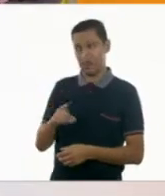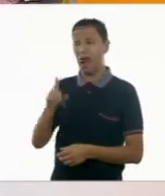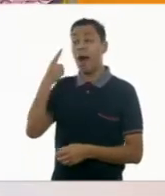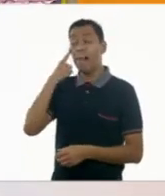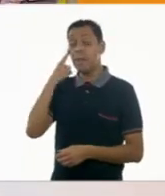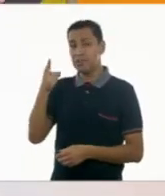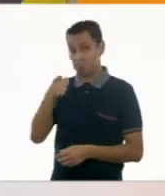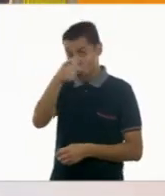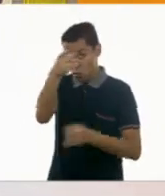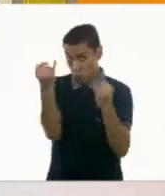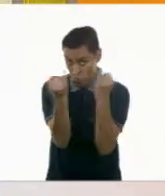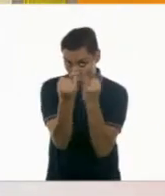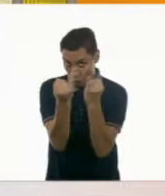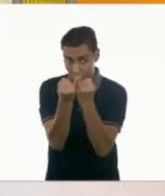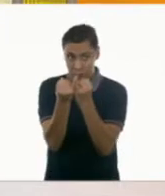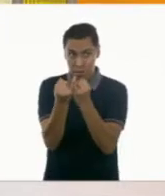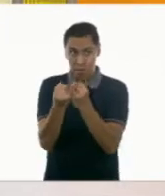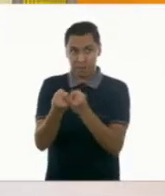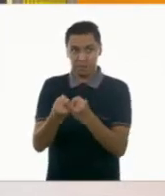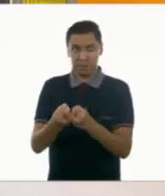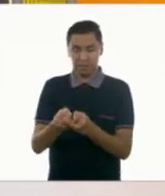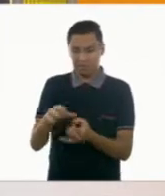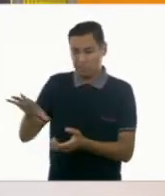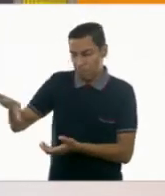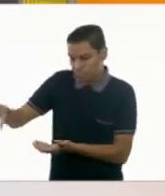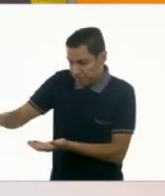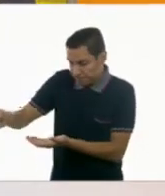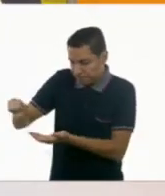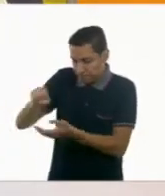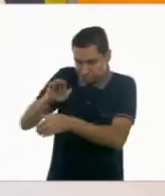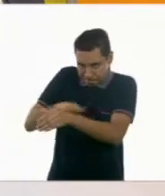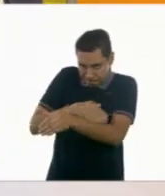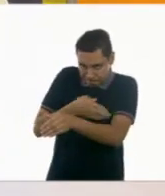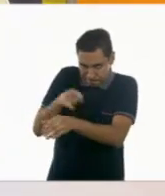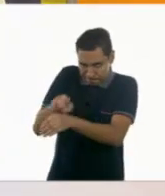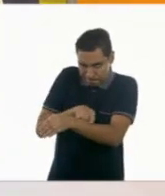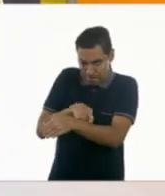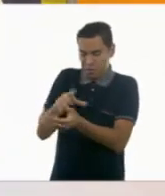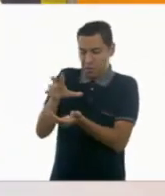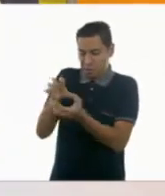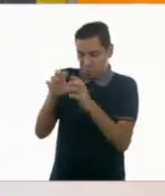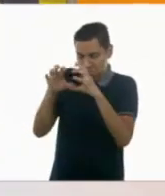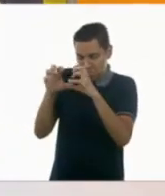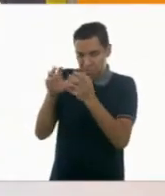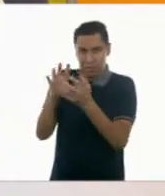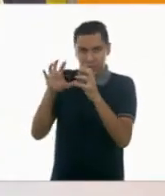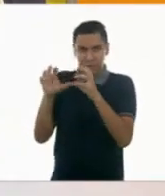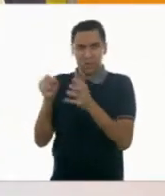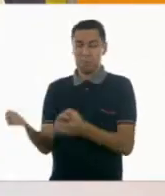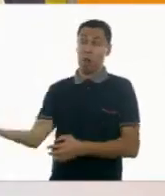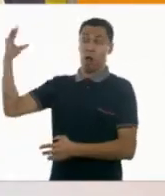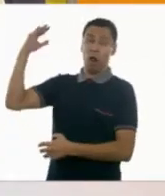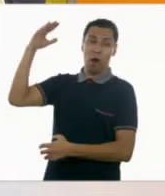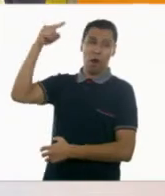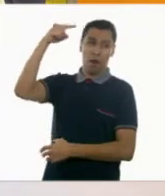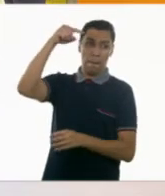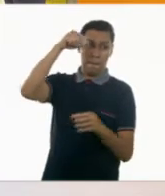A ver. Vamos con calcetas. Tú puedes, Ale. Confío en ti.